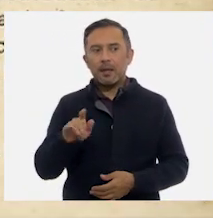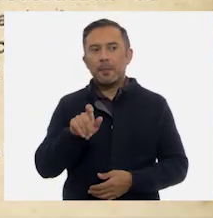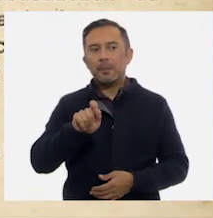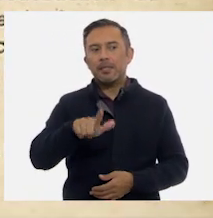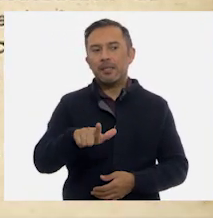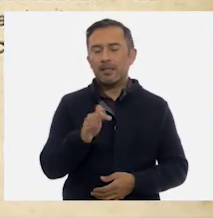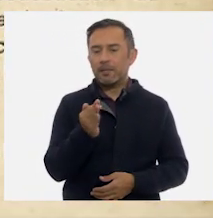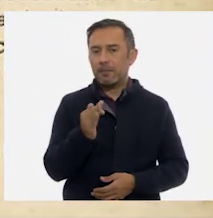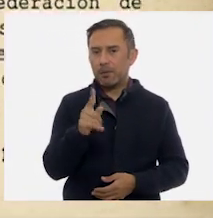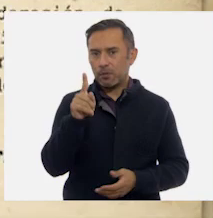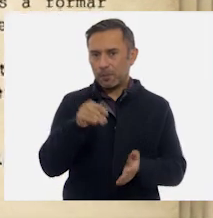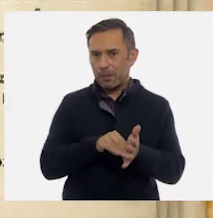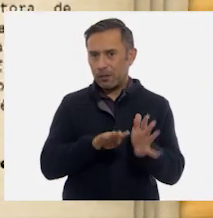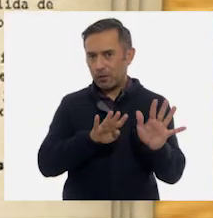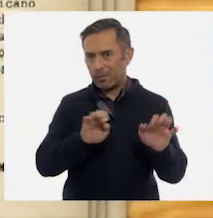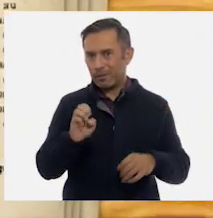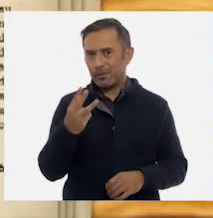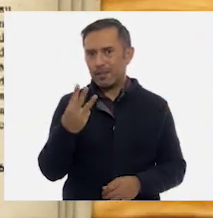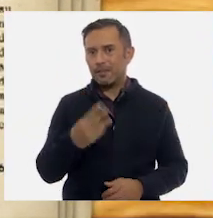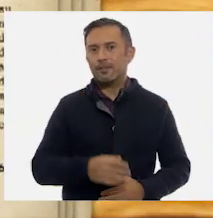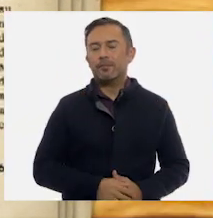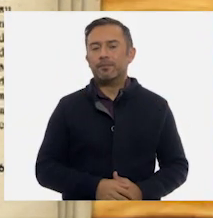de 1903.